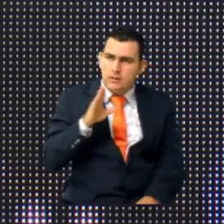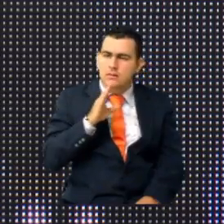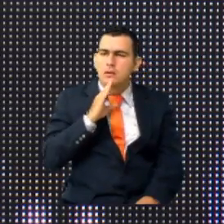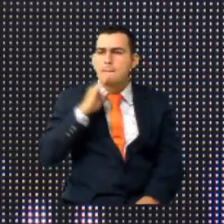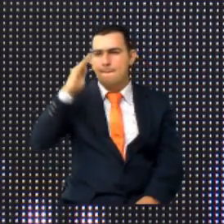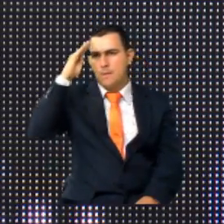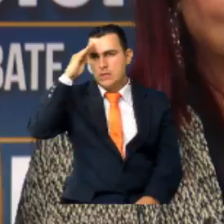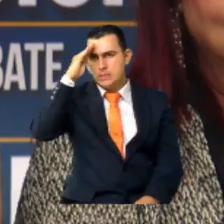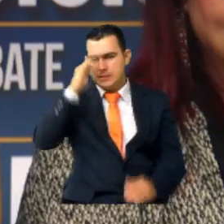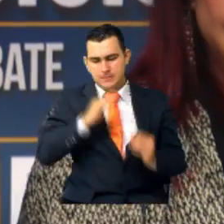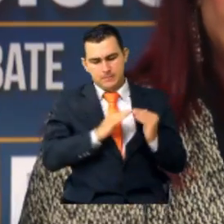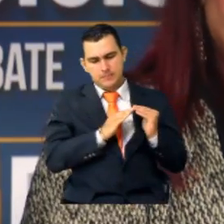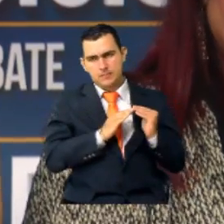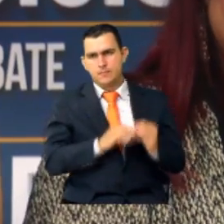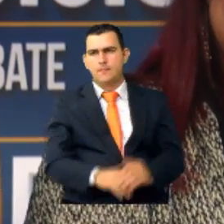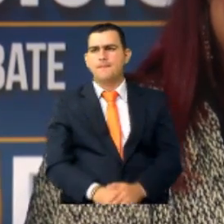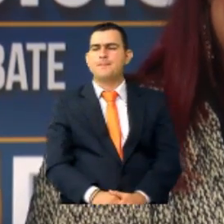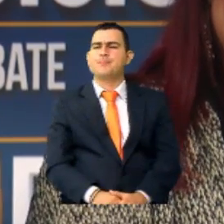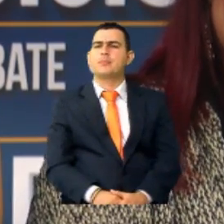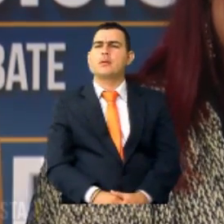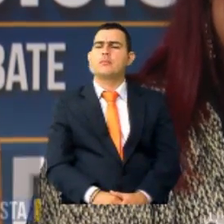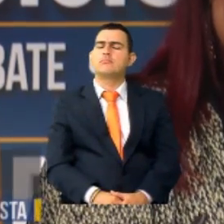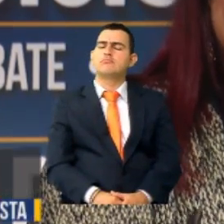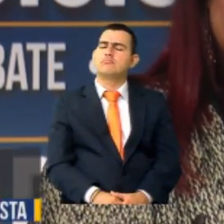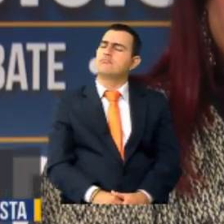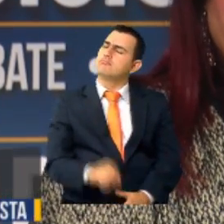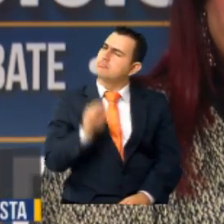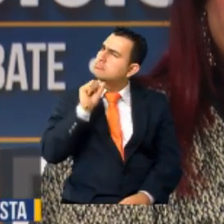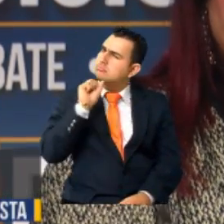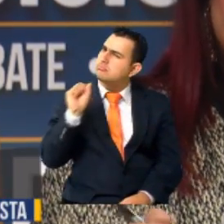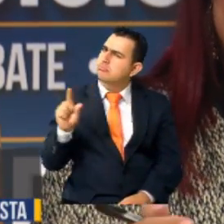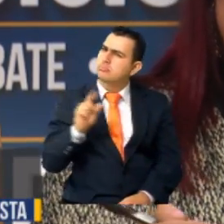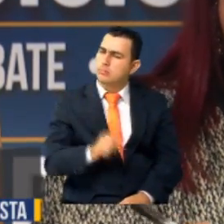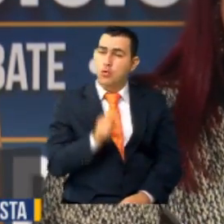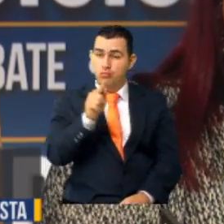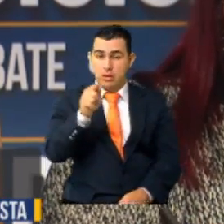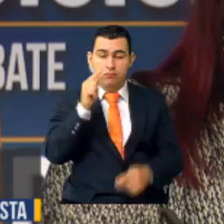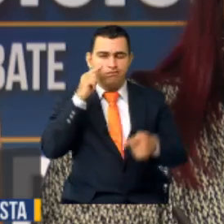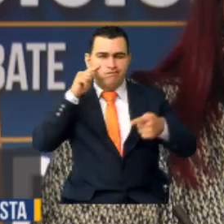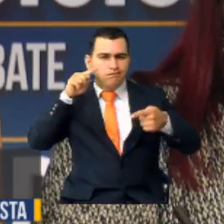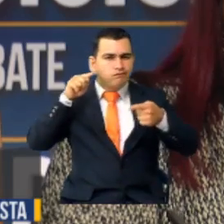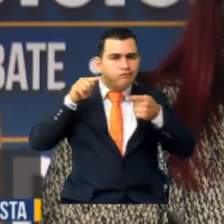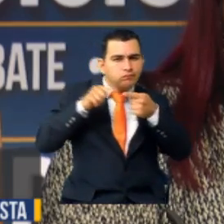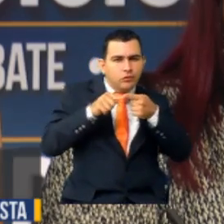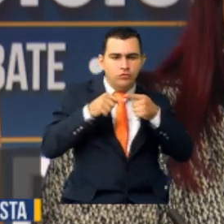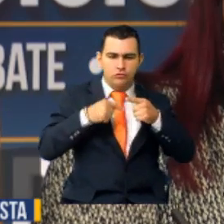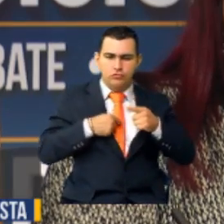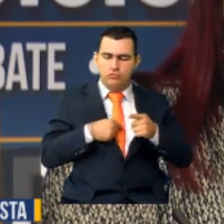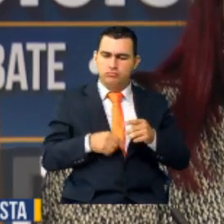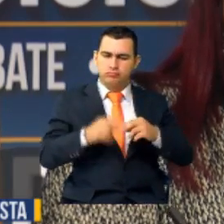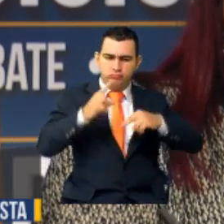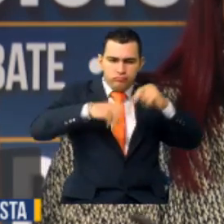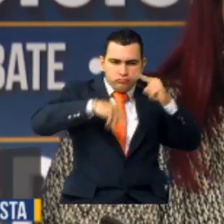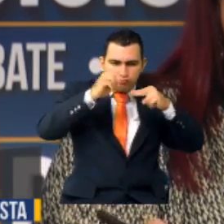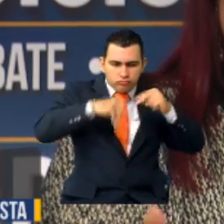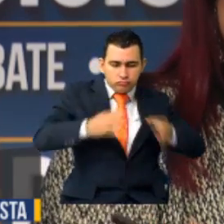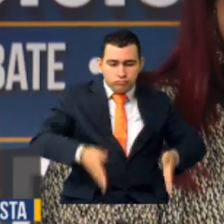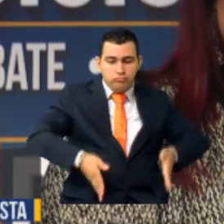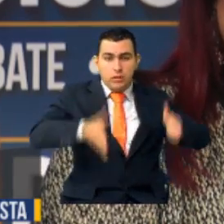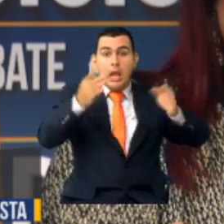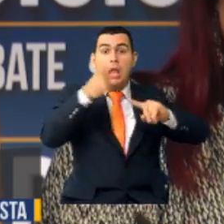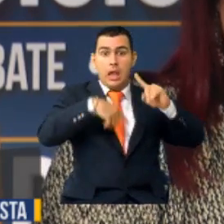Henao. Candidato Horacio Henao, su intención social de construcción de viviendas desde la Fundación Creyendo para